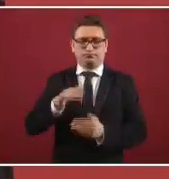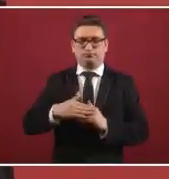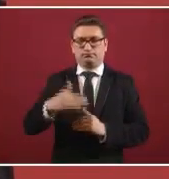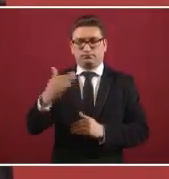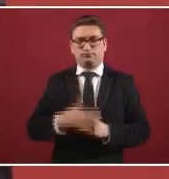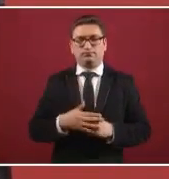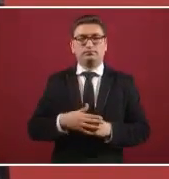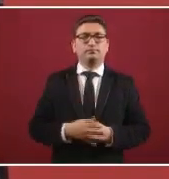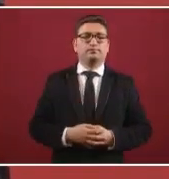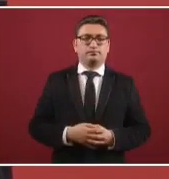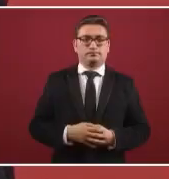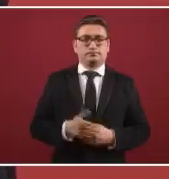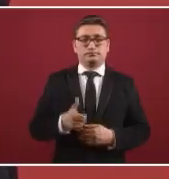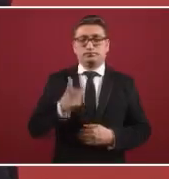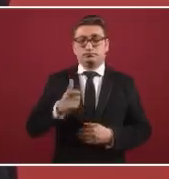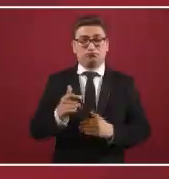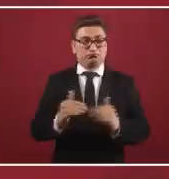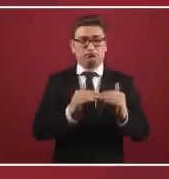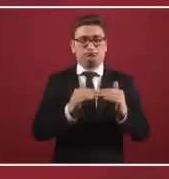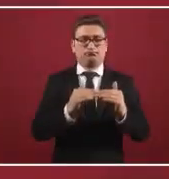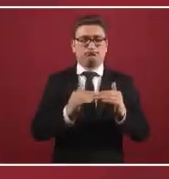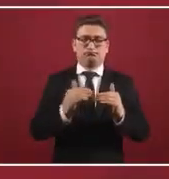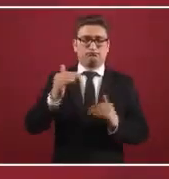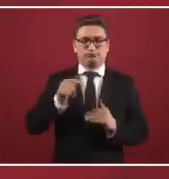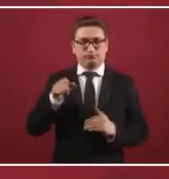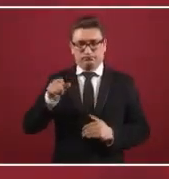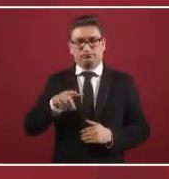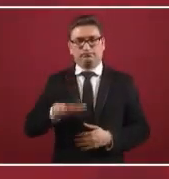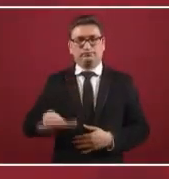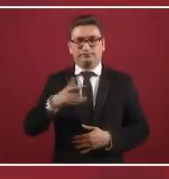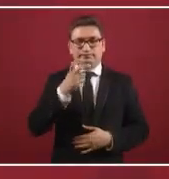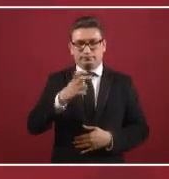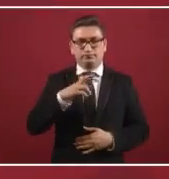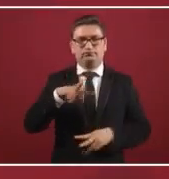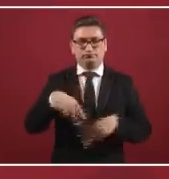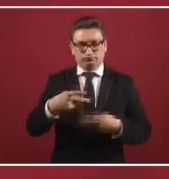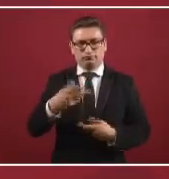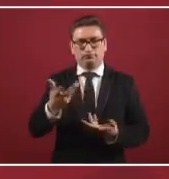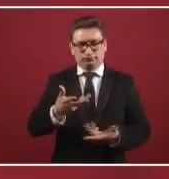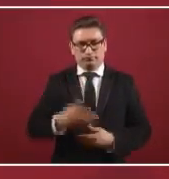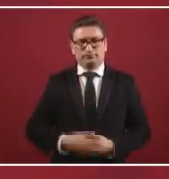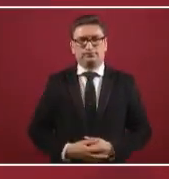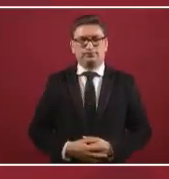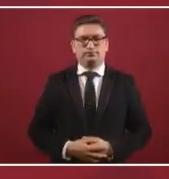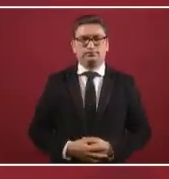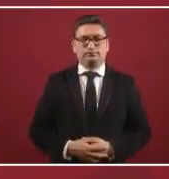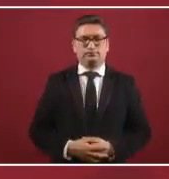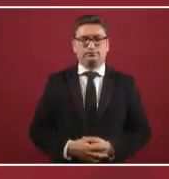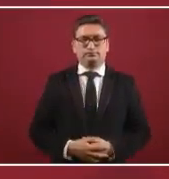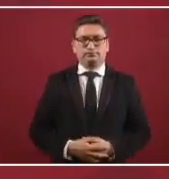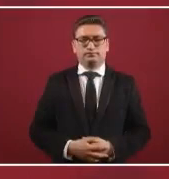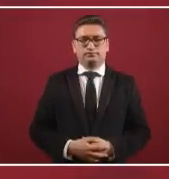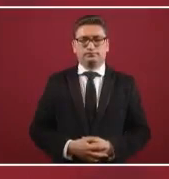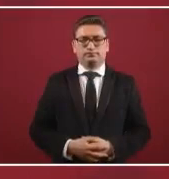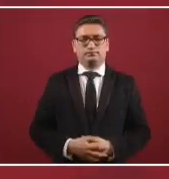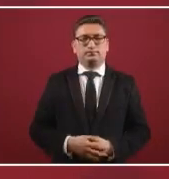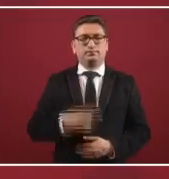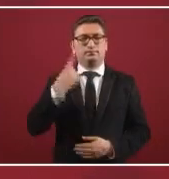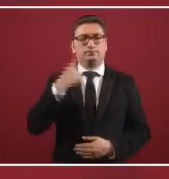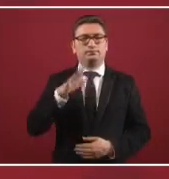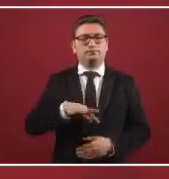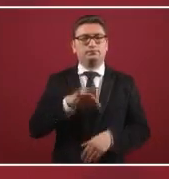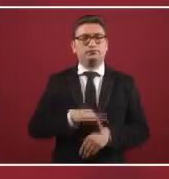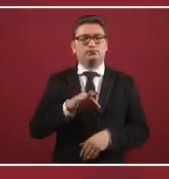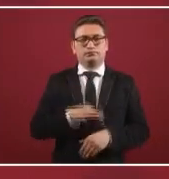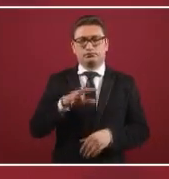sean los mismos sueldos. Entonces estamos buscando eso. Entonces que la medicina